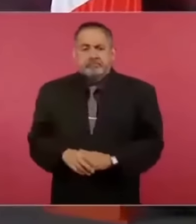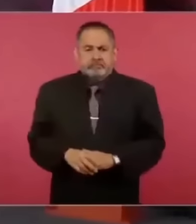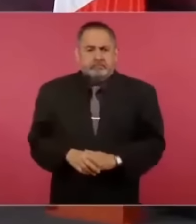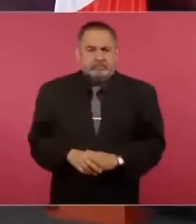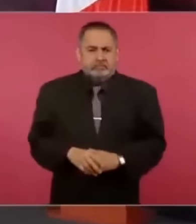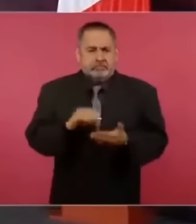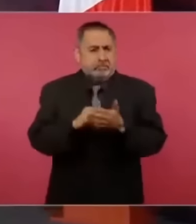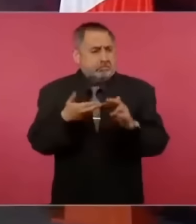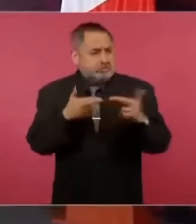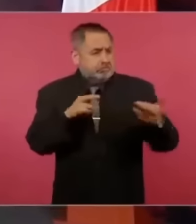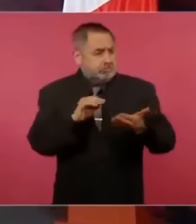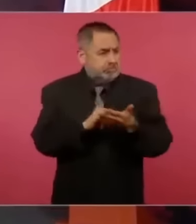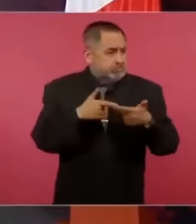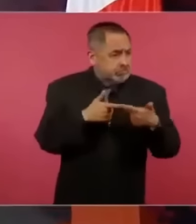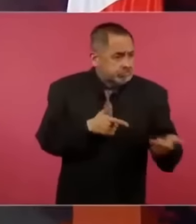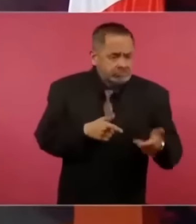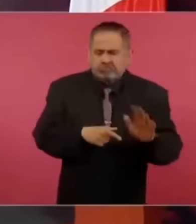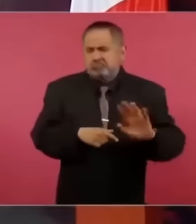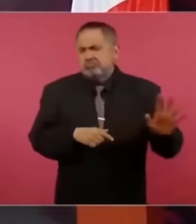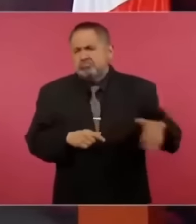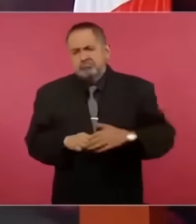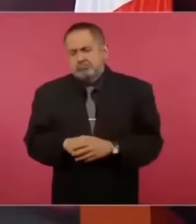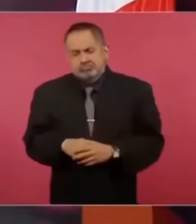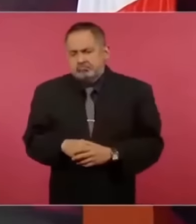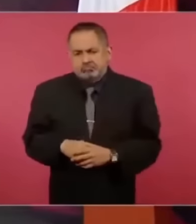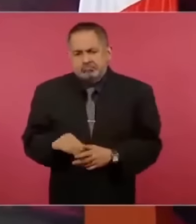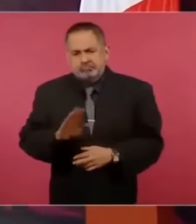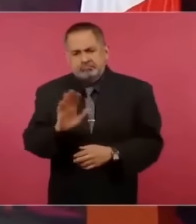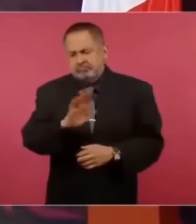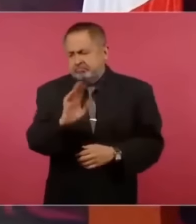mantener relaciones si no